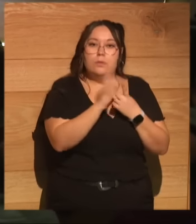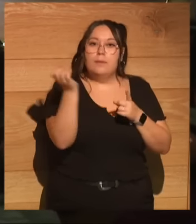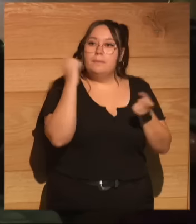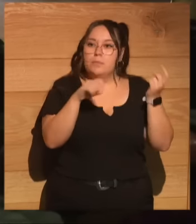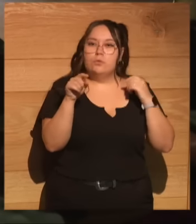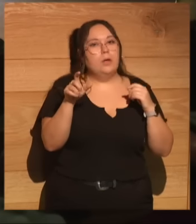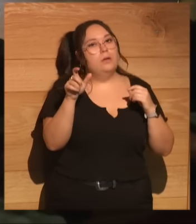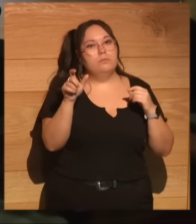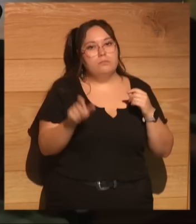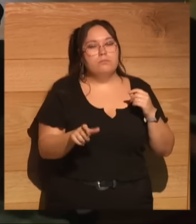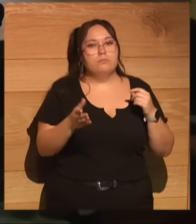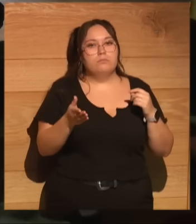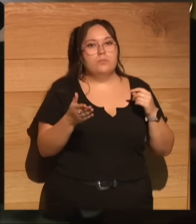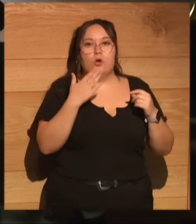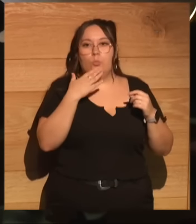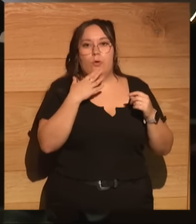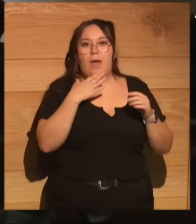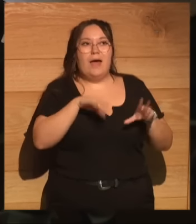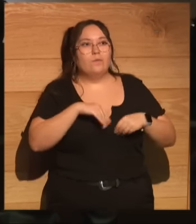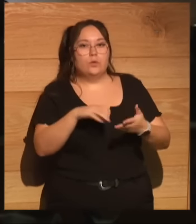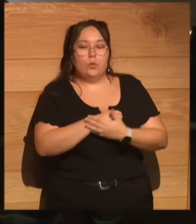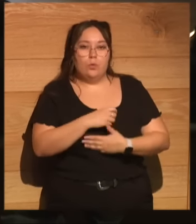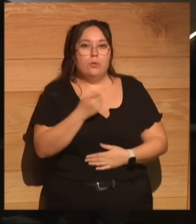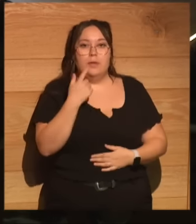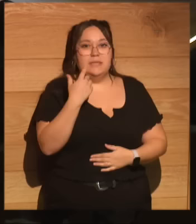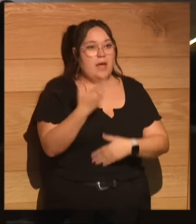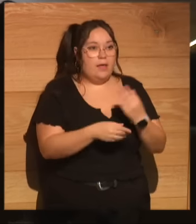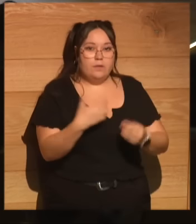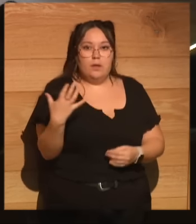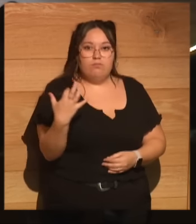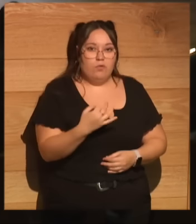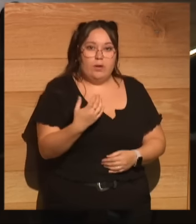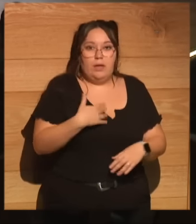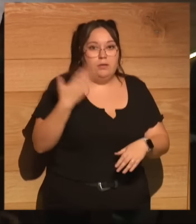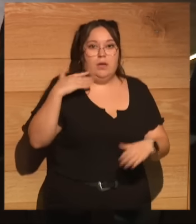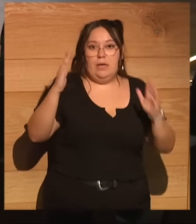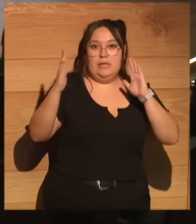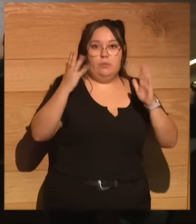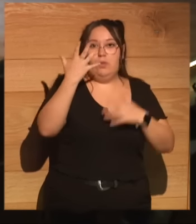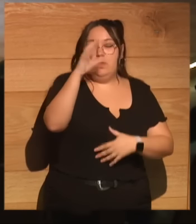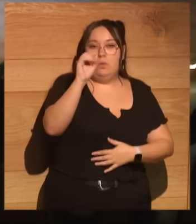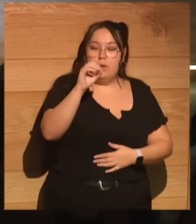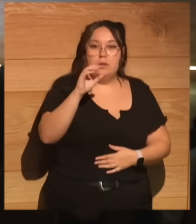personaje absolutamente alienado que hace lo que se debe hacer en un suburbio de los años 50